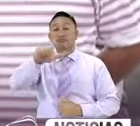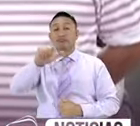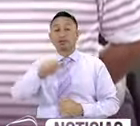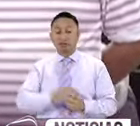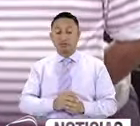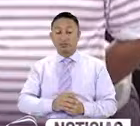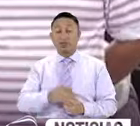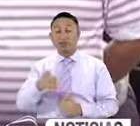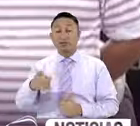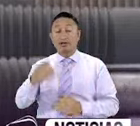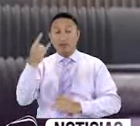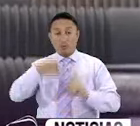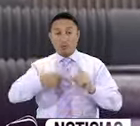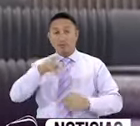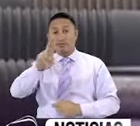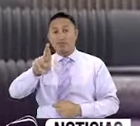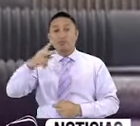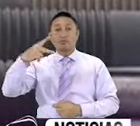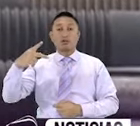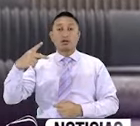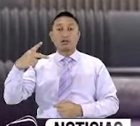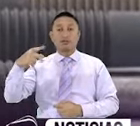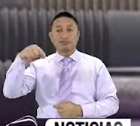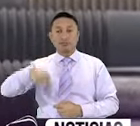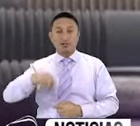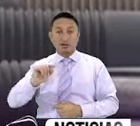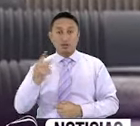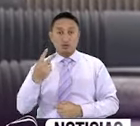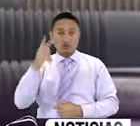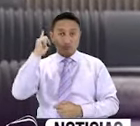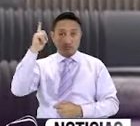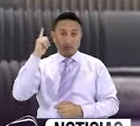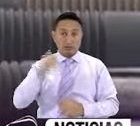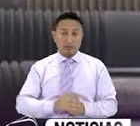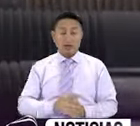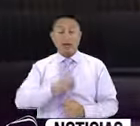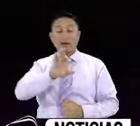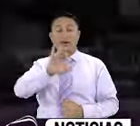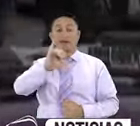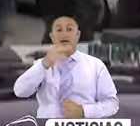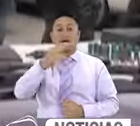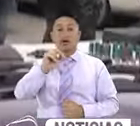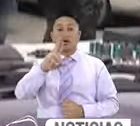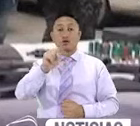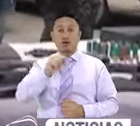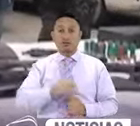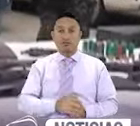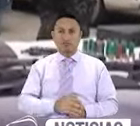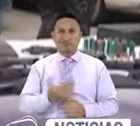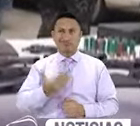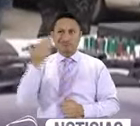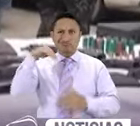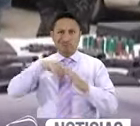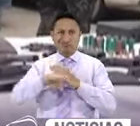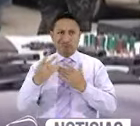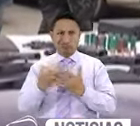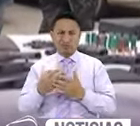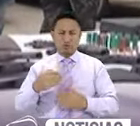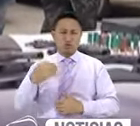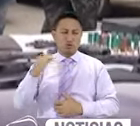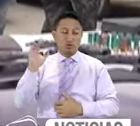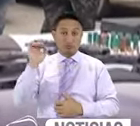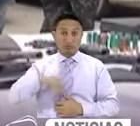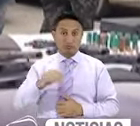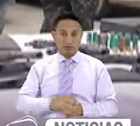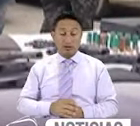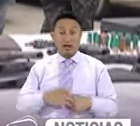RK, quien sería segundo al mando de Los Tiguerones. Su historial delictivo lo convertía en un objetivo de alto